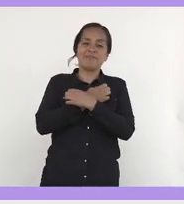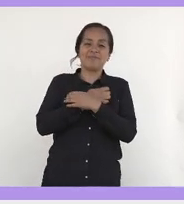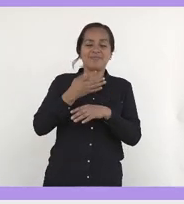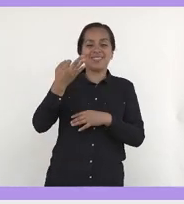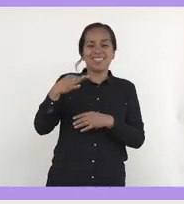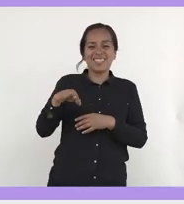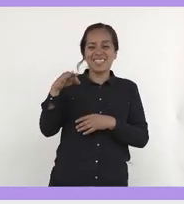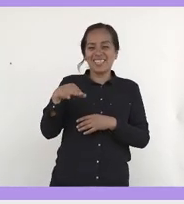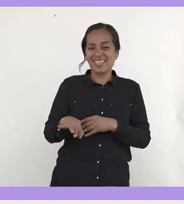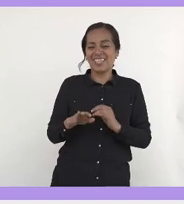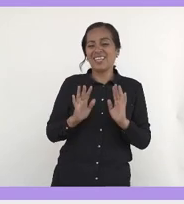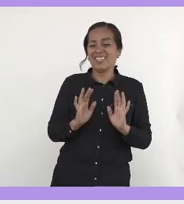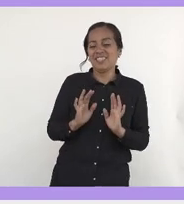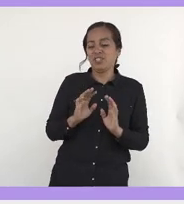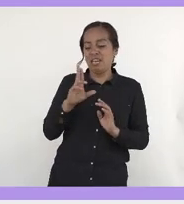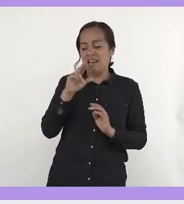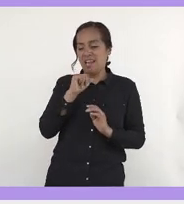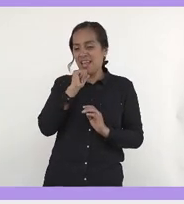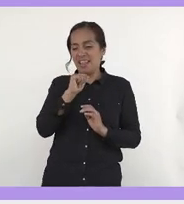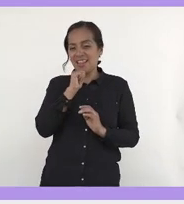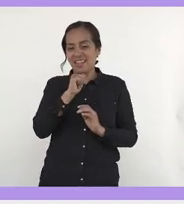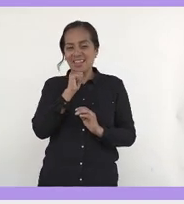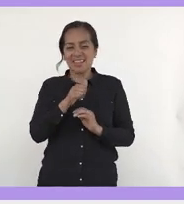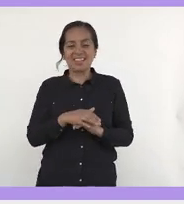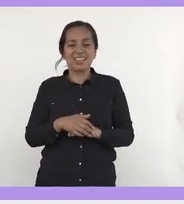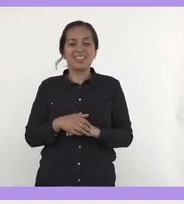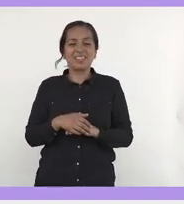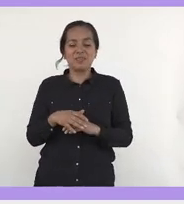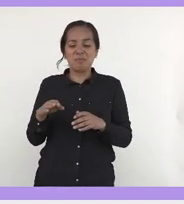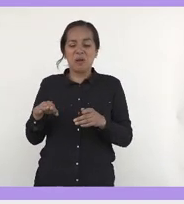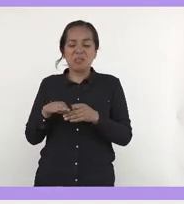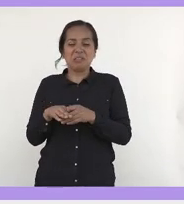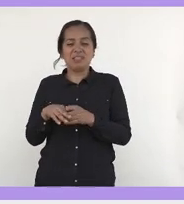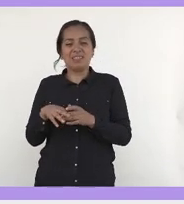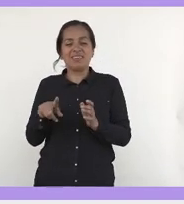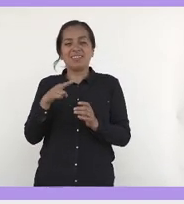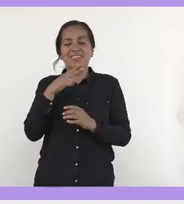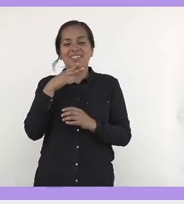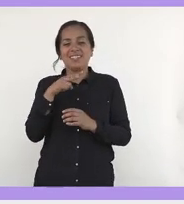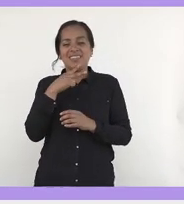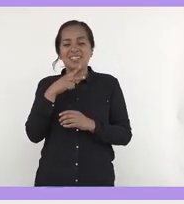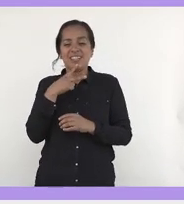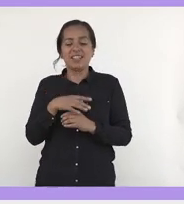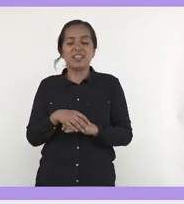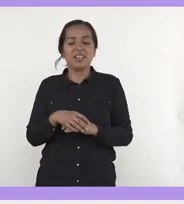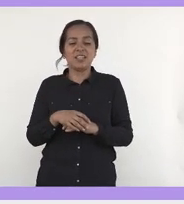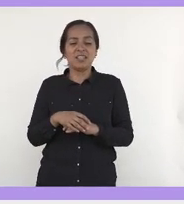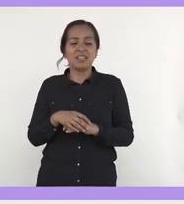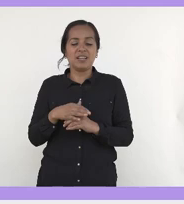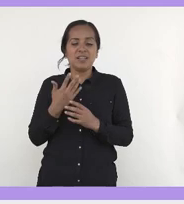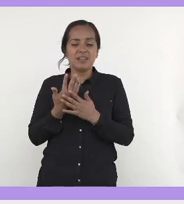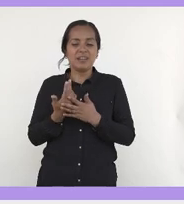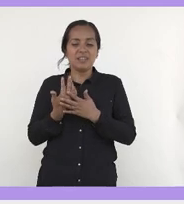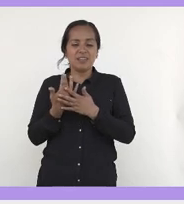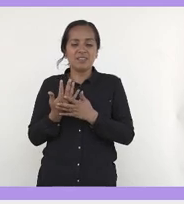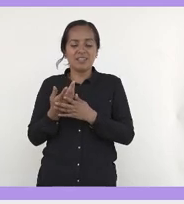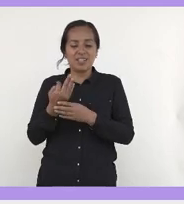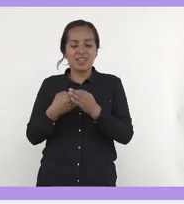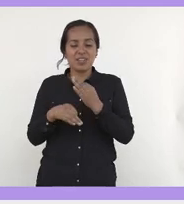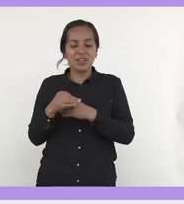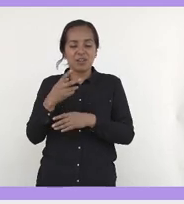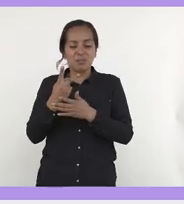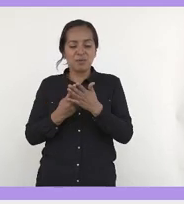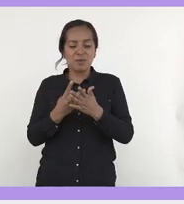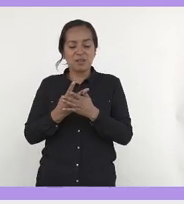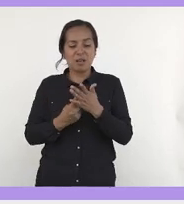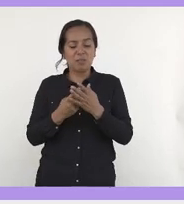papá o sea es como que no sé que estaba pensando yo es muy cerca de navidad no sé no sé qué pensaba y me esperé todo el programa y se